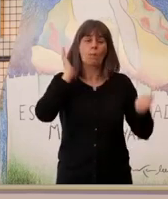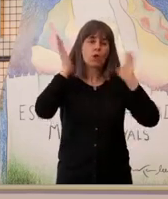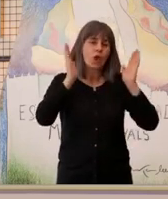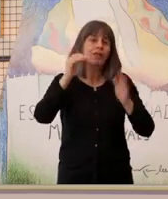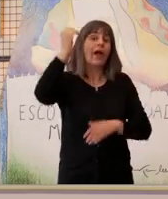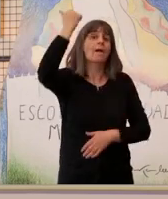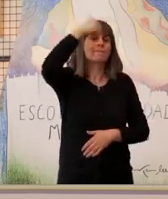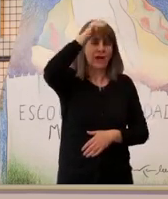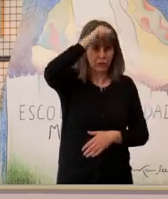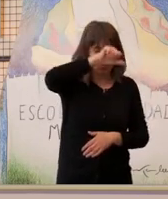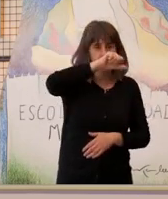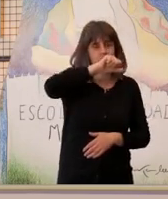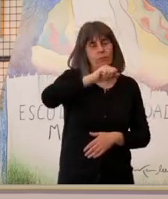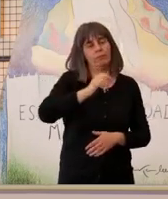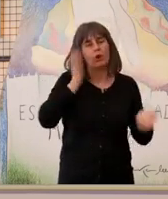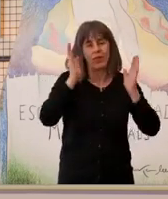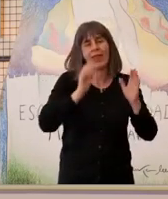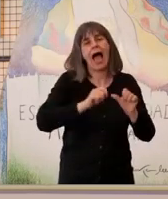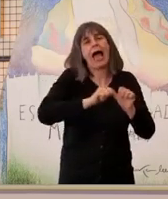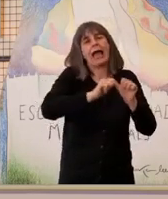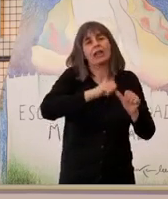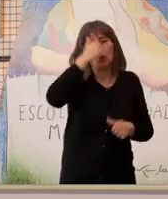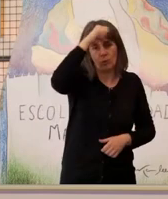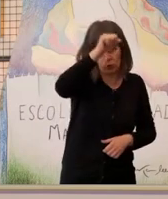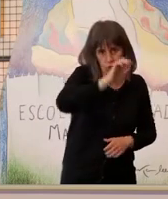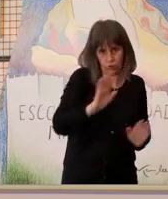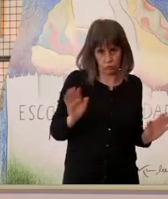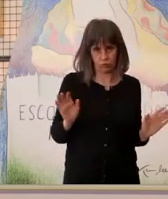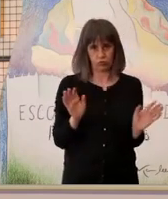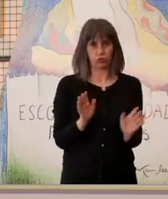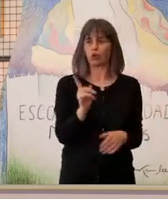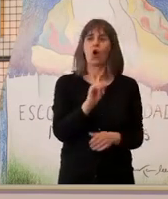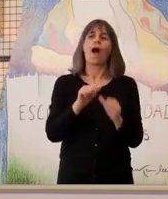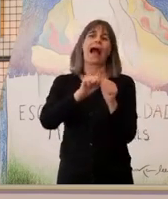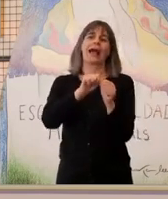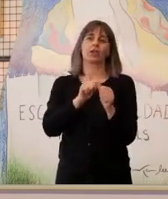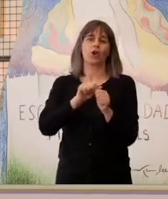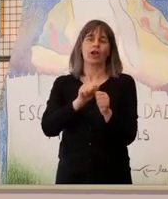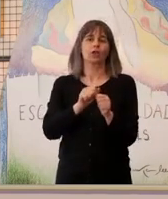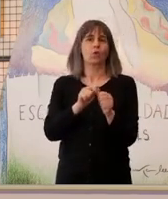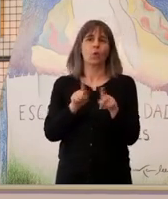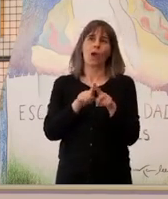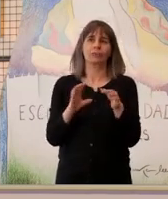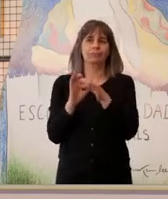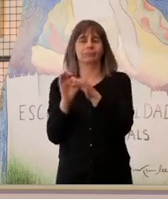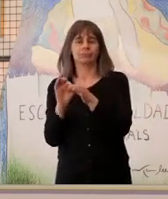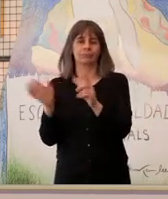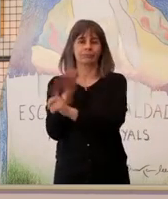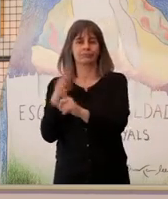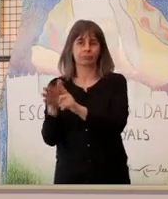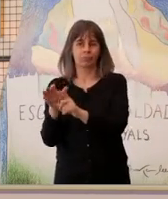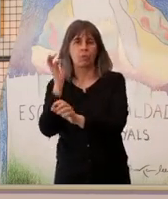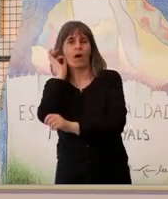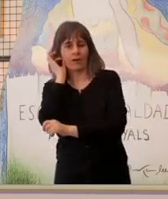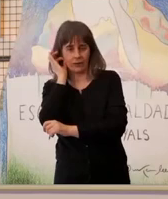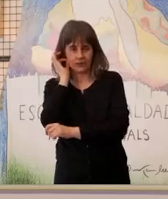es una violencia de género masculino llamémosle así por favor no de género que género sea atribuido a las mujeres y entonces parece que es un problema